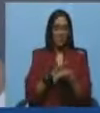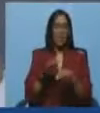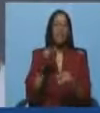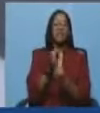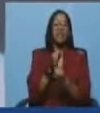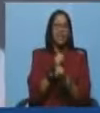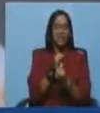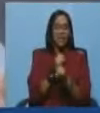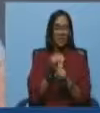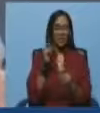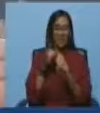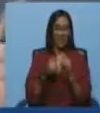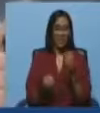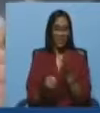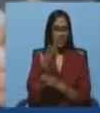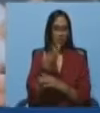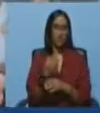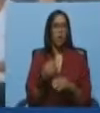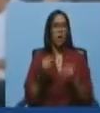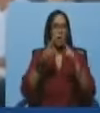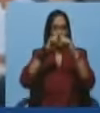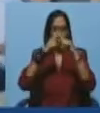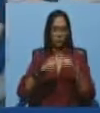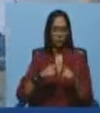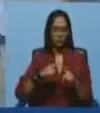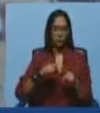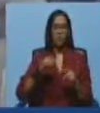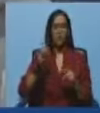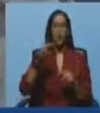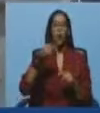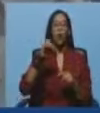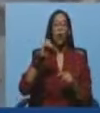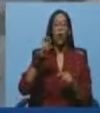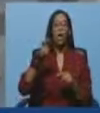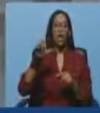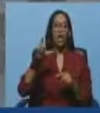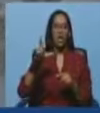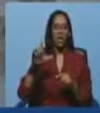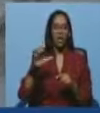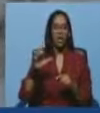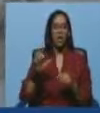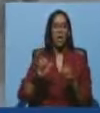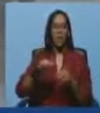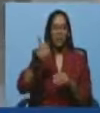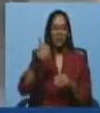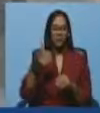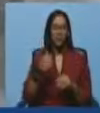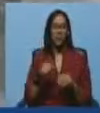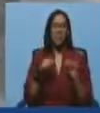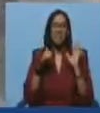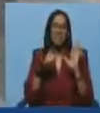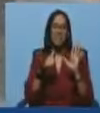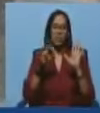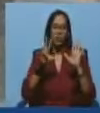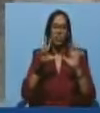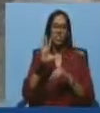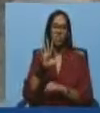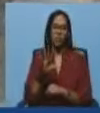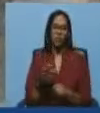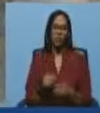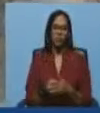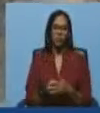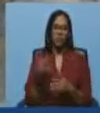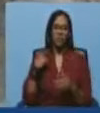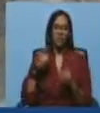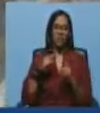ciberataques, hay un gráfico de Google que dice que el mayor fue como de 685. Eso tiene una